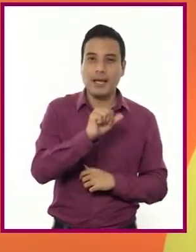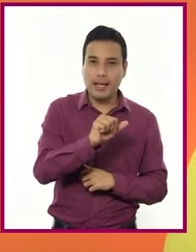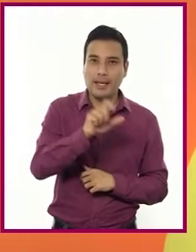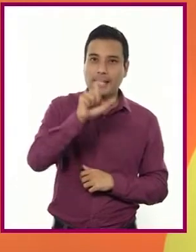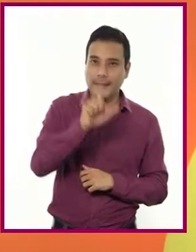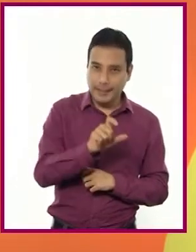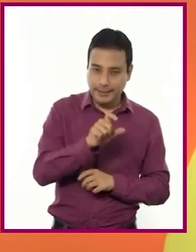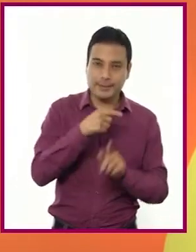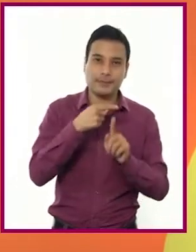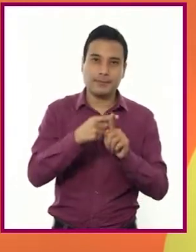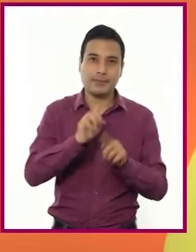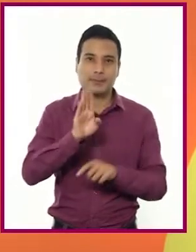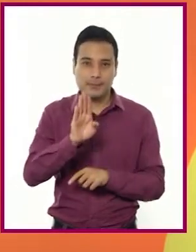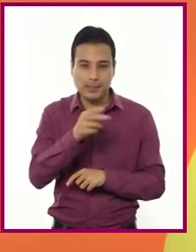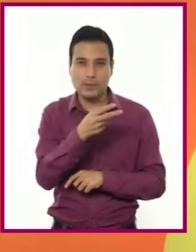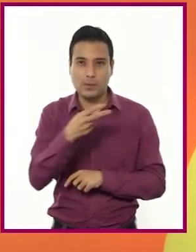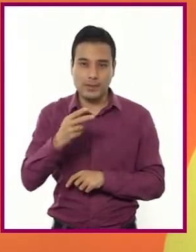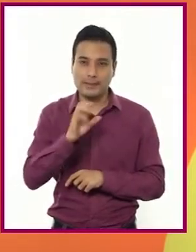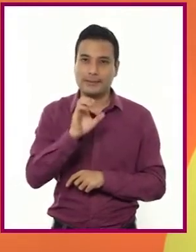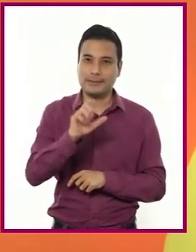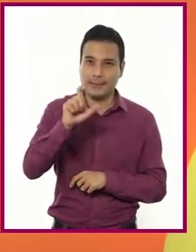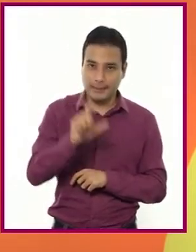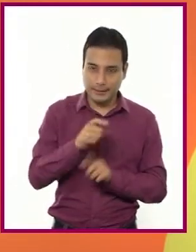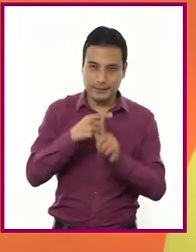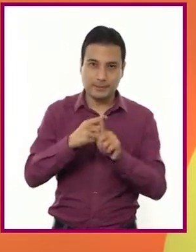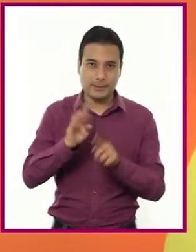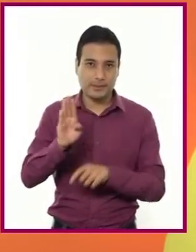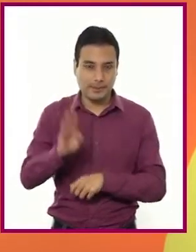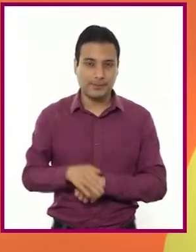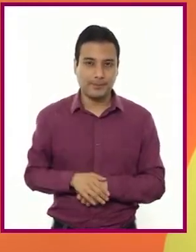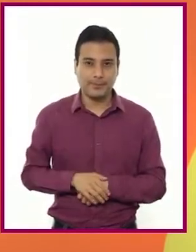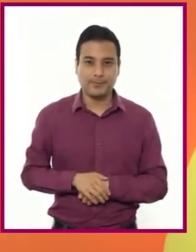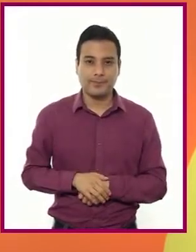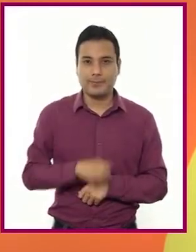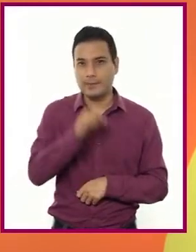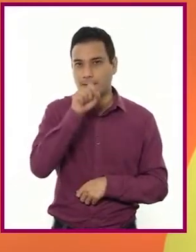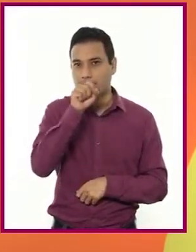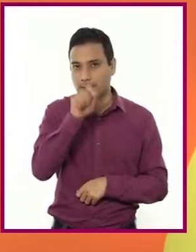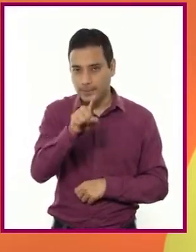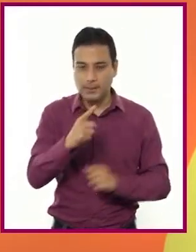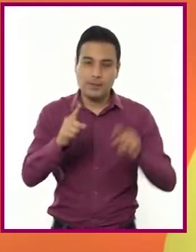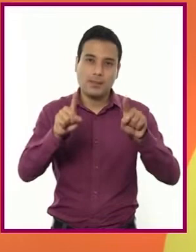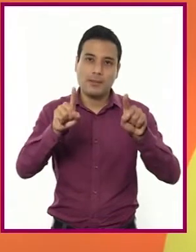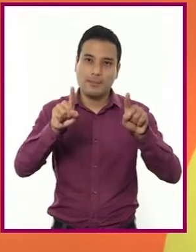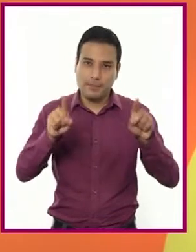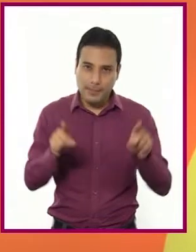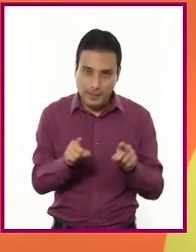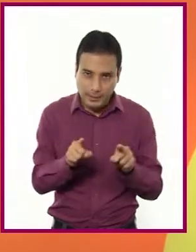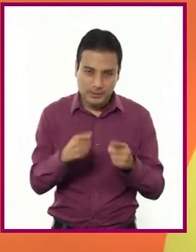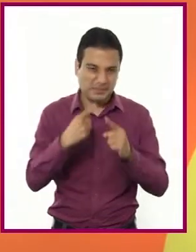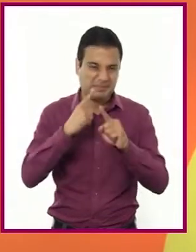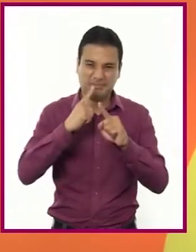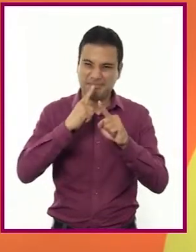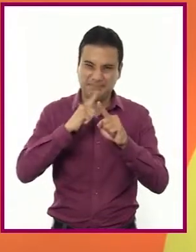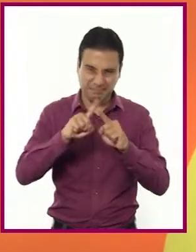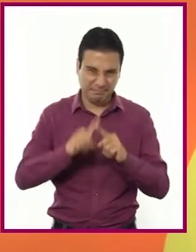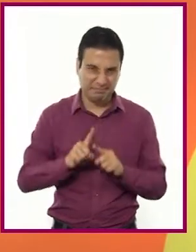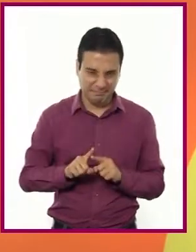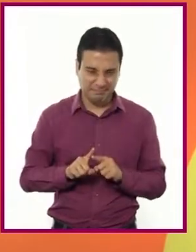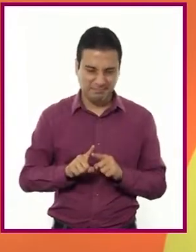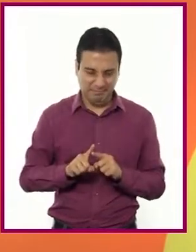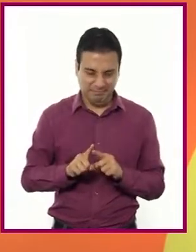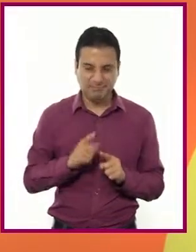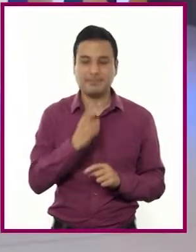a cx más d, en donde trabajaremos ecuaciones que incluyan paréntesis según lo requiera el problema